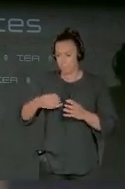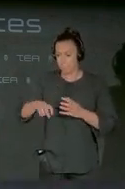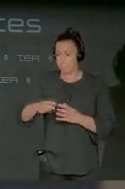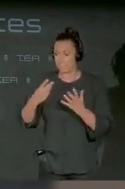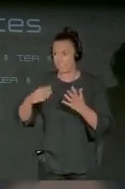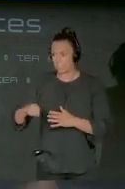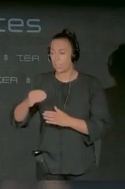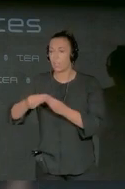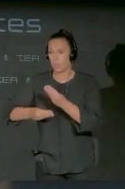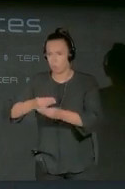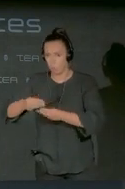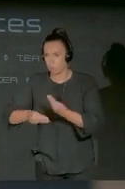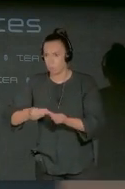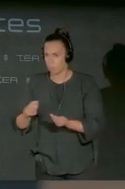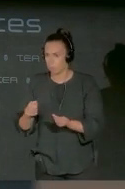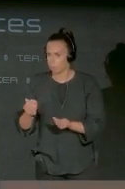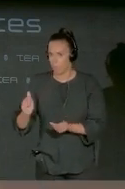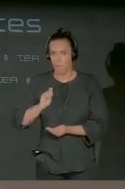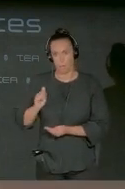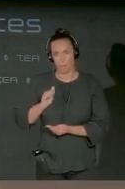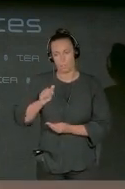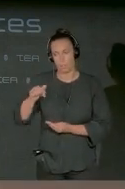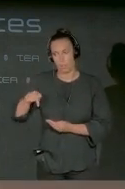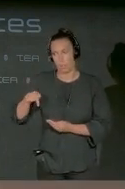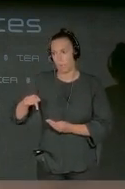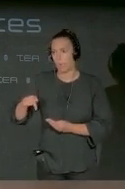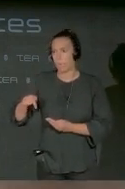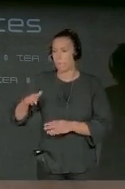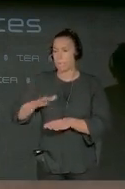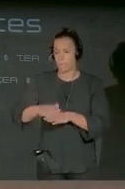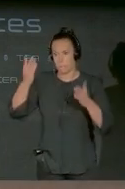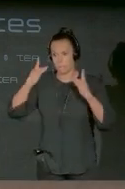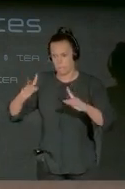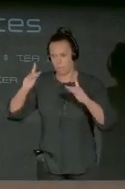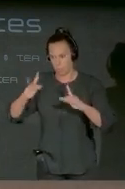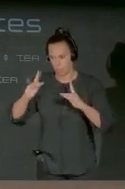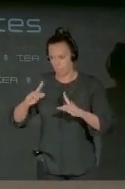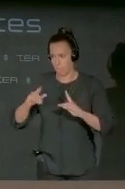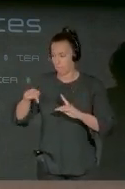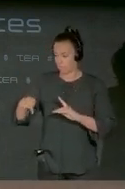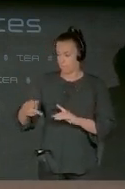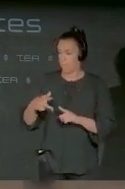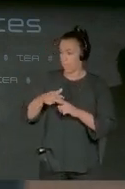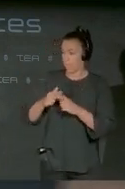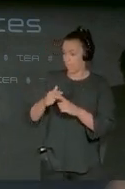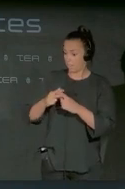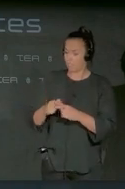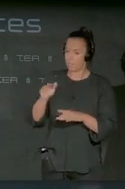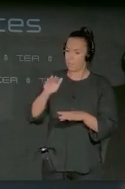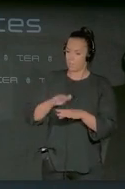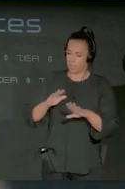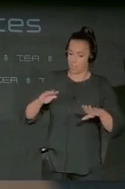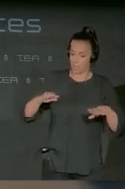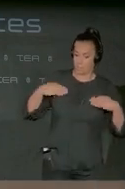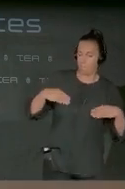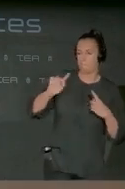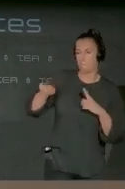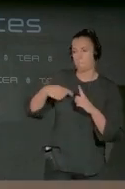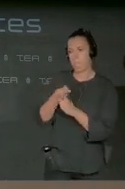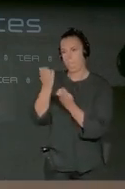su potencial pedagógico. Los videojuegos pueden ser utilizados como herramienta educativa que sirva para enseñar a la vez que entretiene a los alumnos,